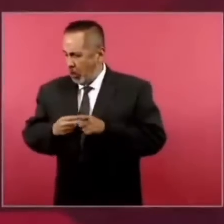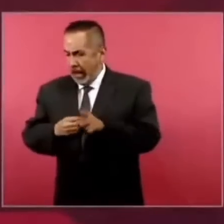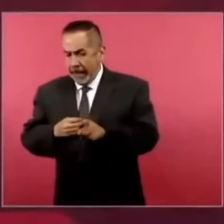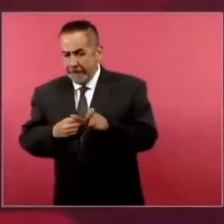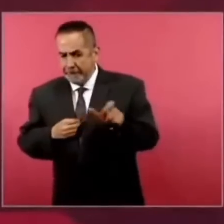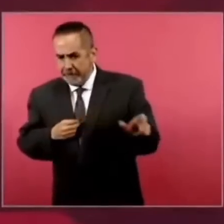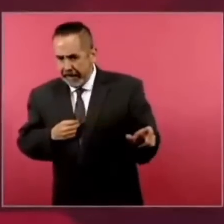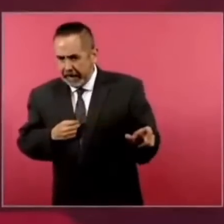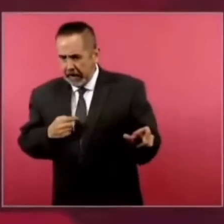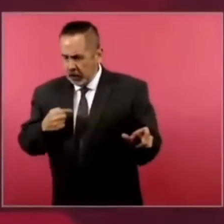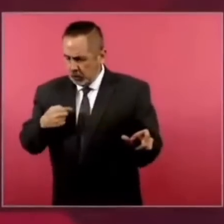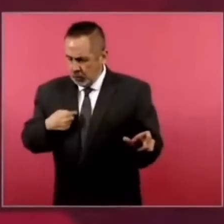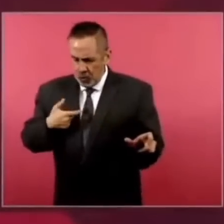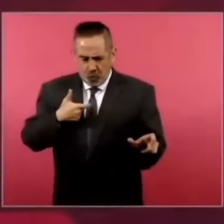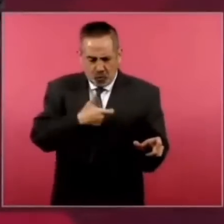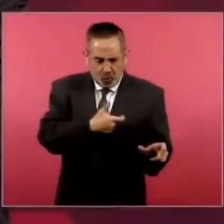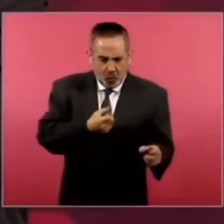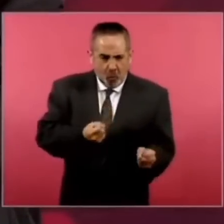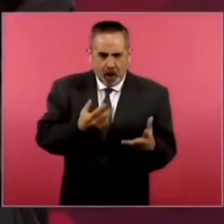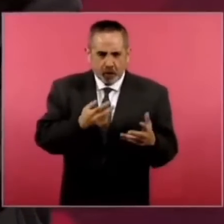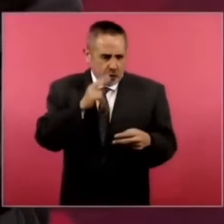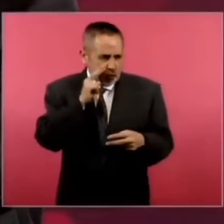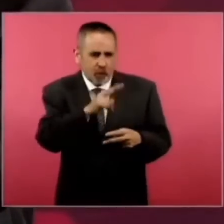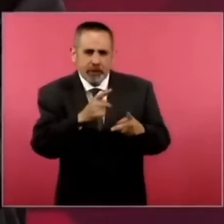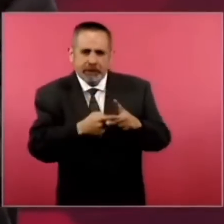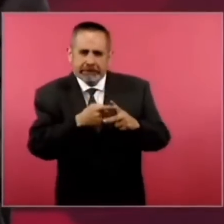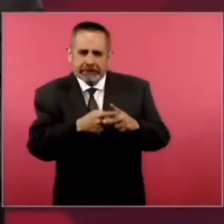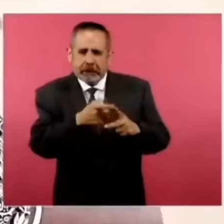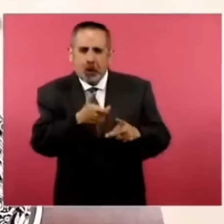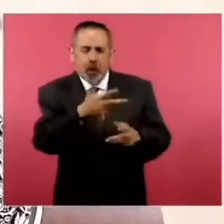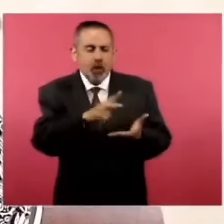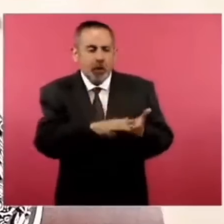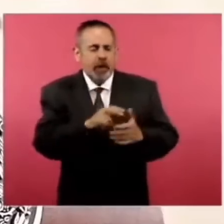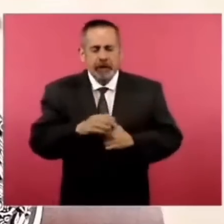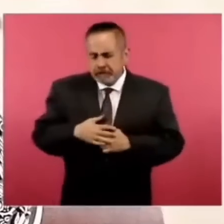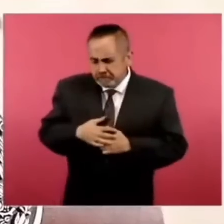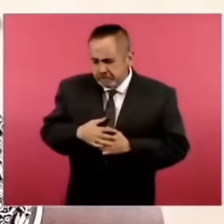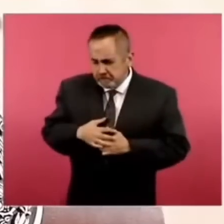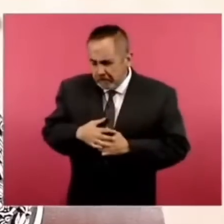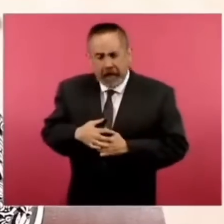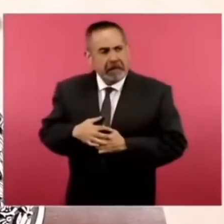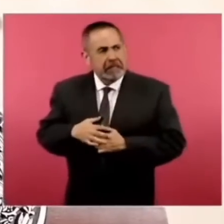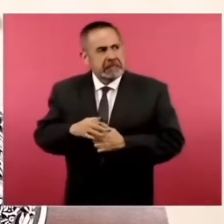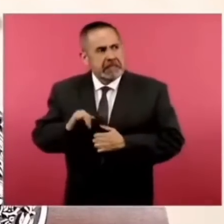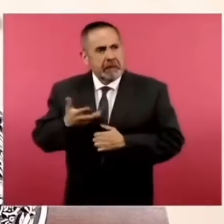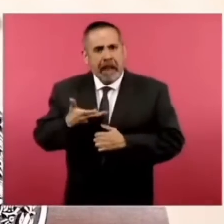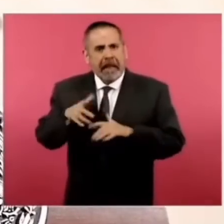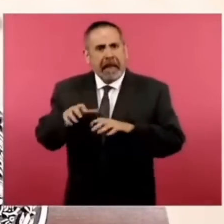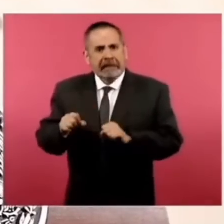en función de esas tarifas y nos alcanzaba,